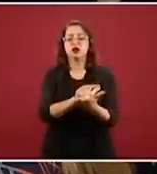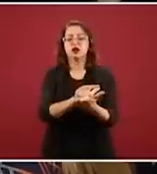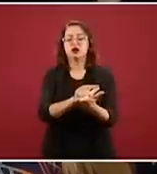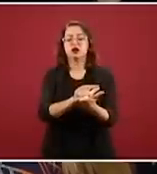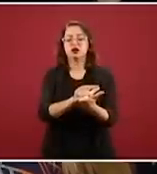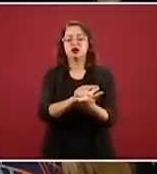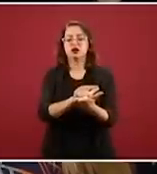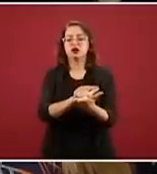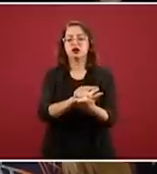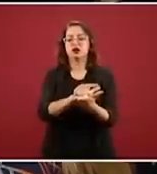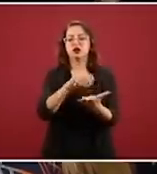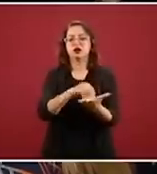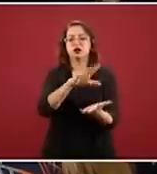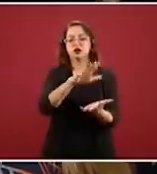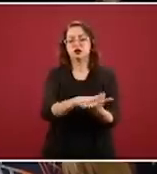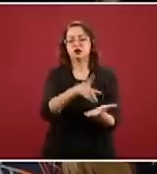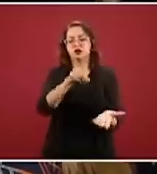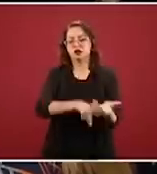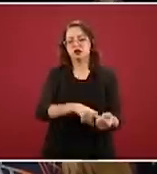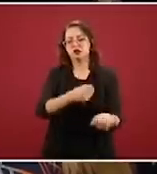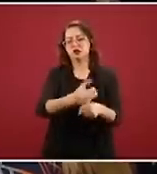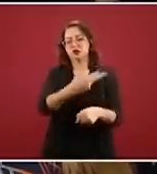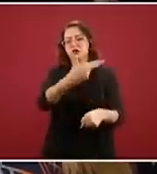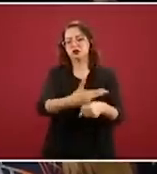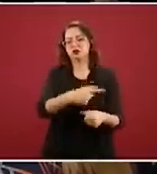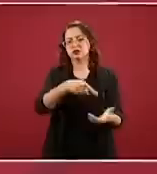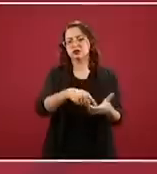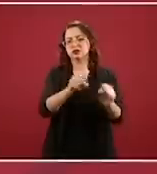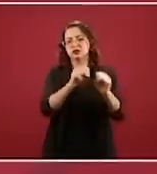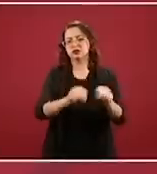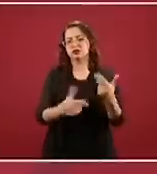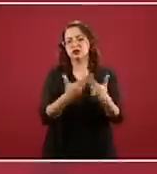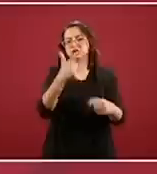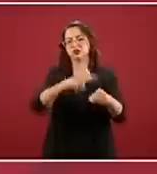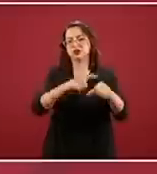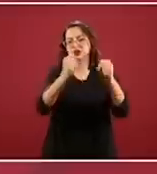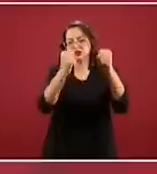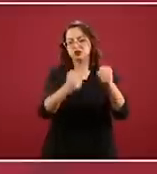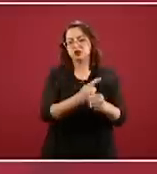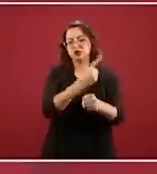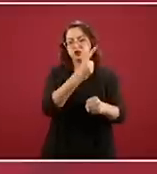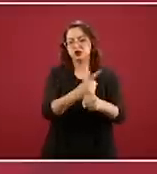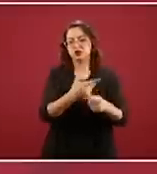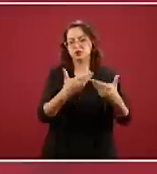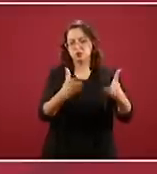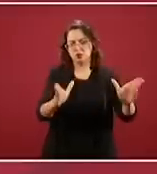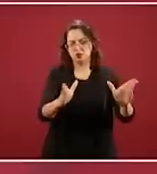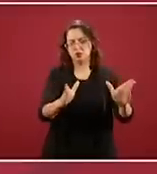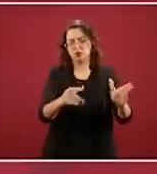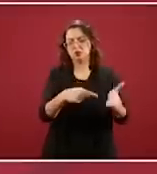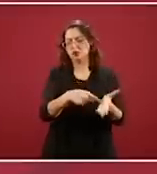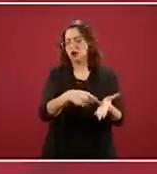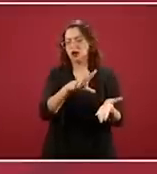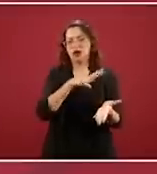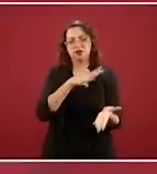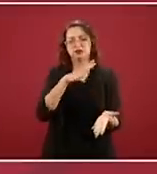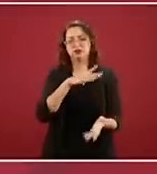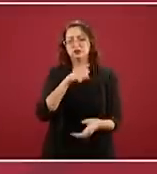del Secretariado del Sistema Nacional de Seguridad Pública y tiene